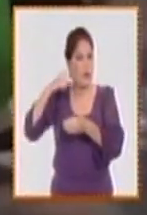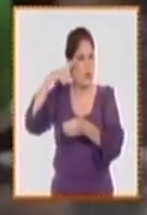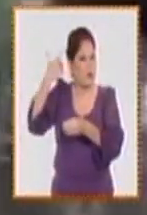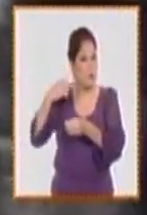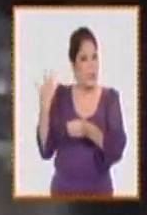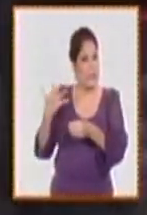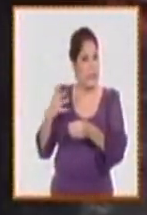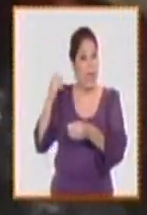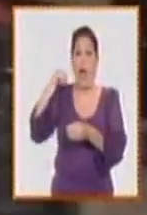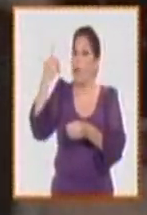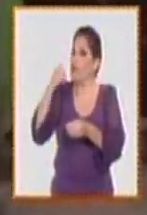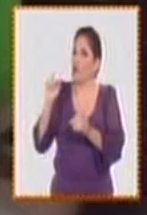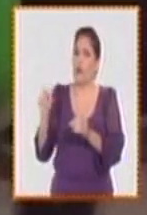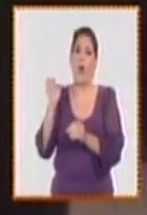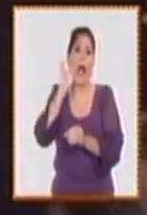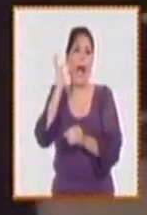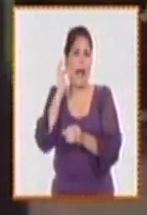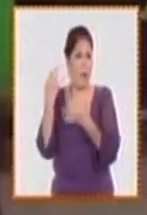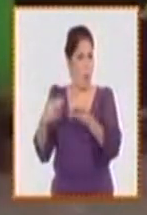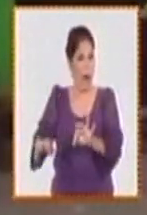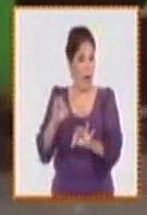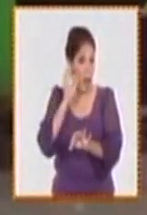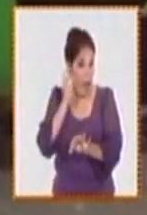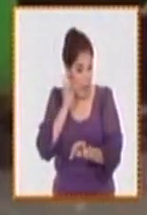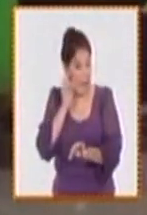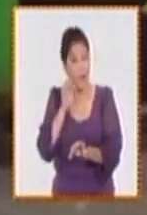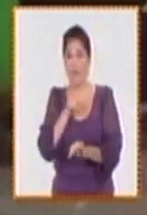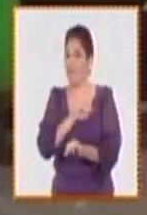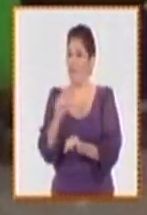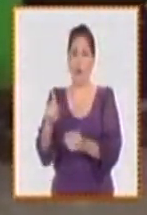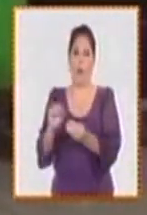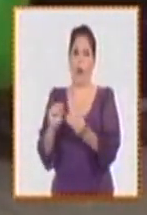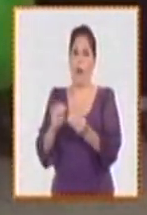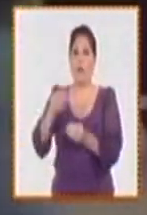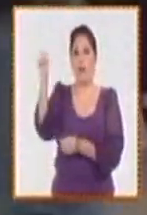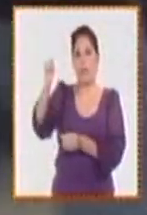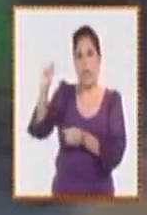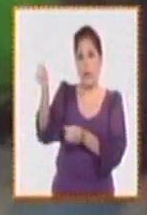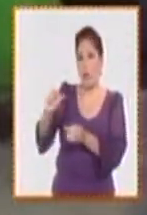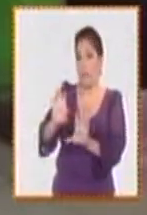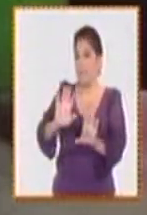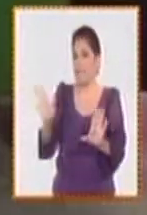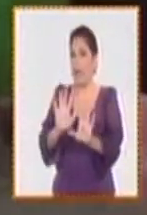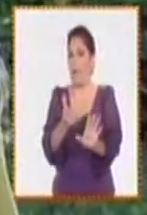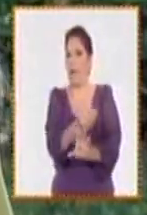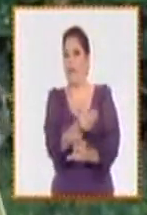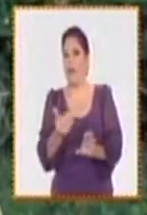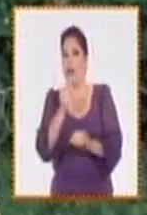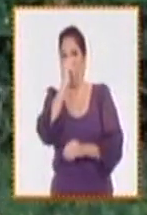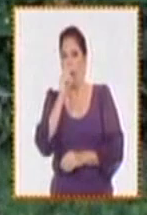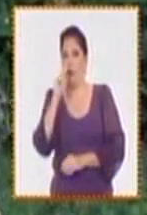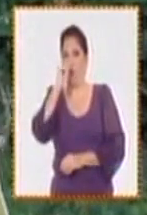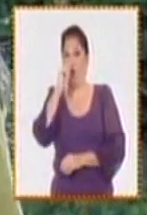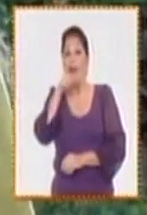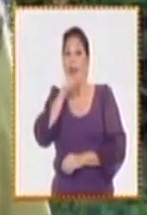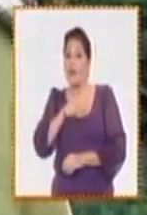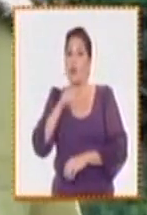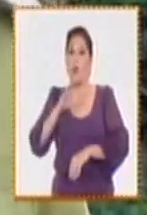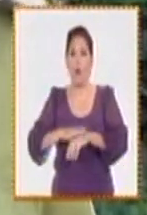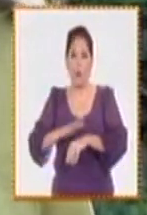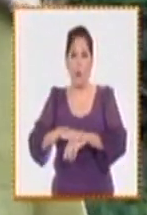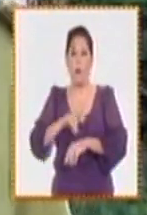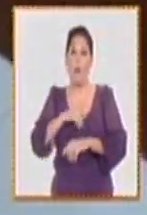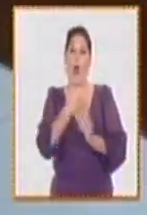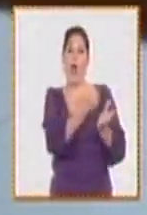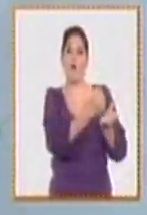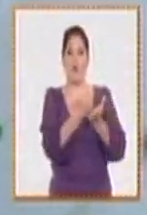ocasiones pudieran no conocer realmente de que se está utilizando este envío para trasladar droga hacia Cuba, afrontan consecuencias desde el punto de